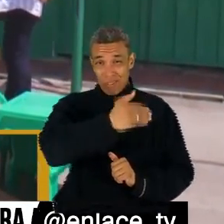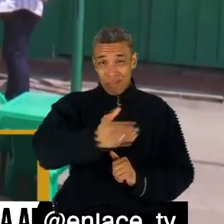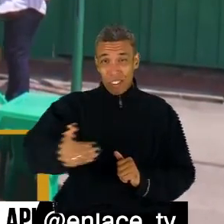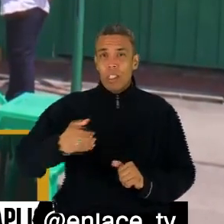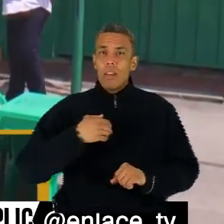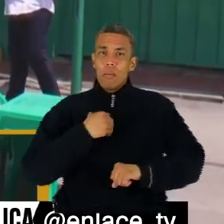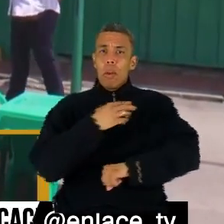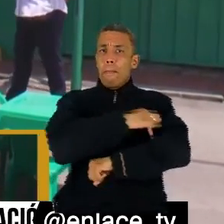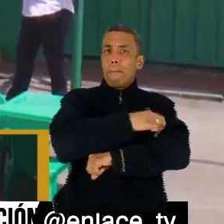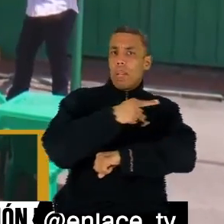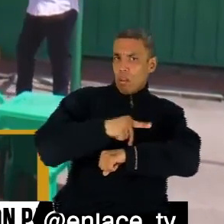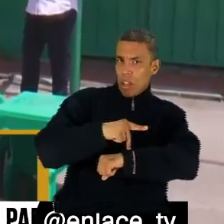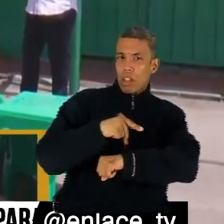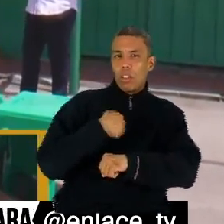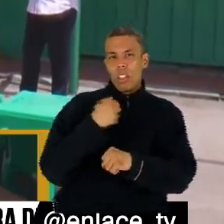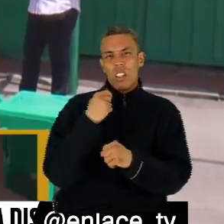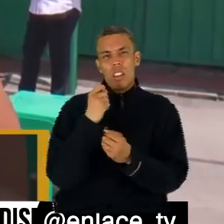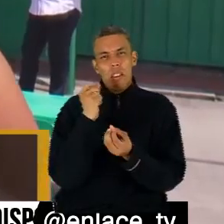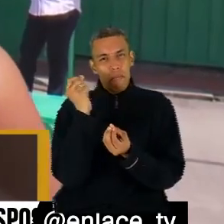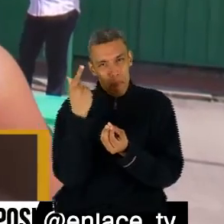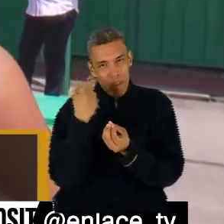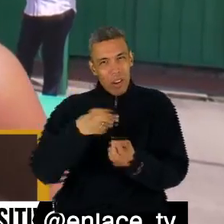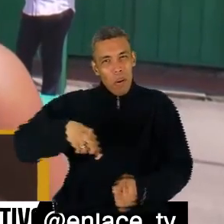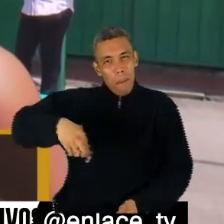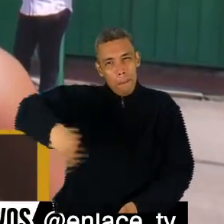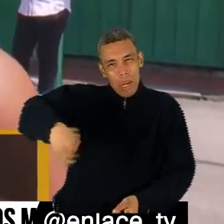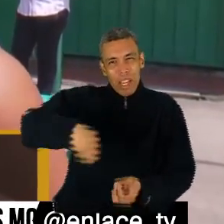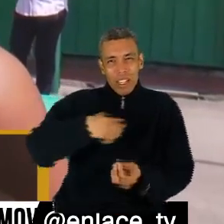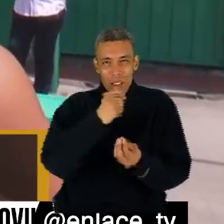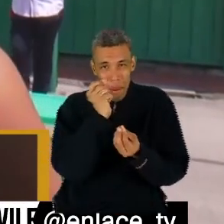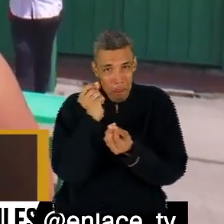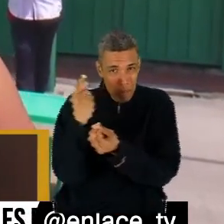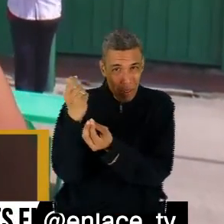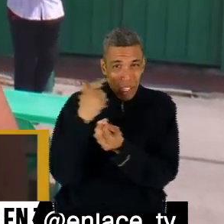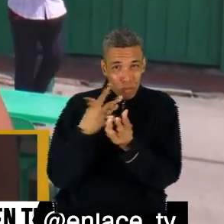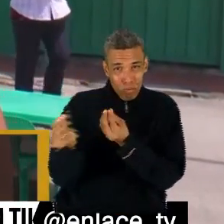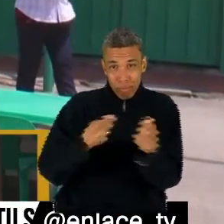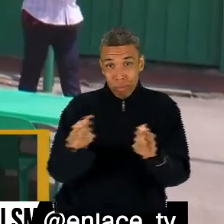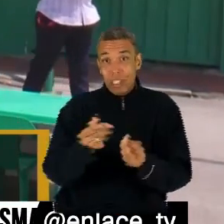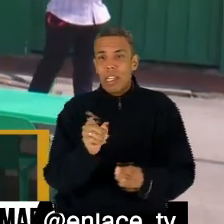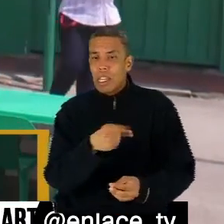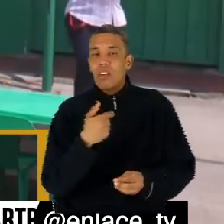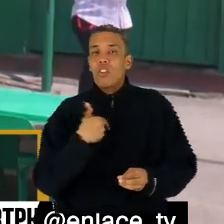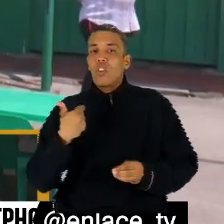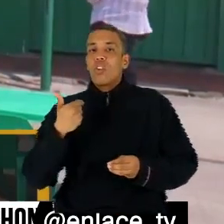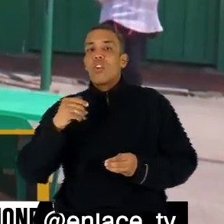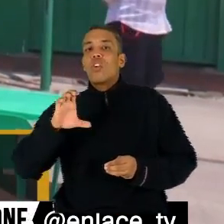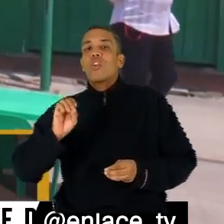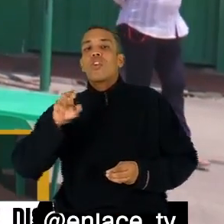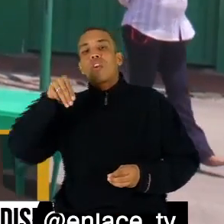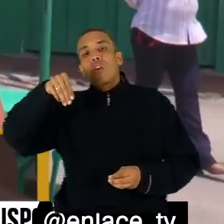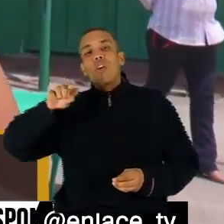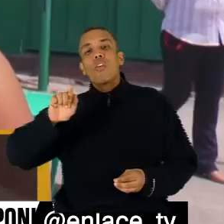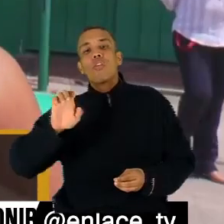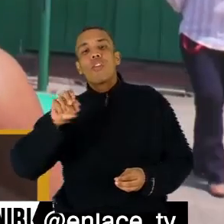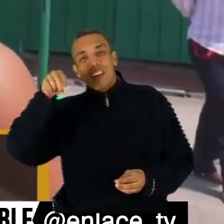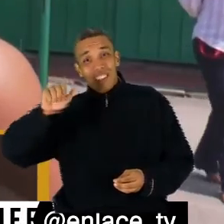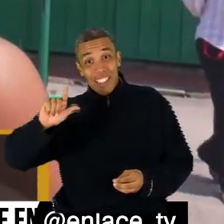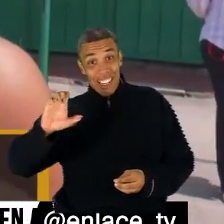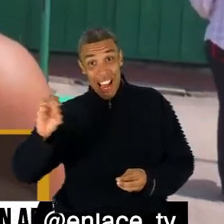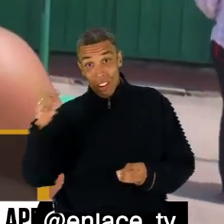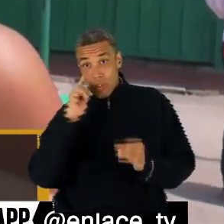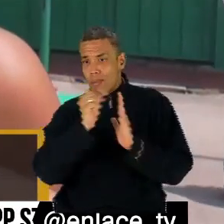preescolar y primero son los únicos beneficiados de un programa de Confenalco para almuerzos, ¿sí? Y las condiciones no son muy buenas porque